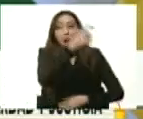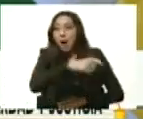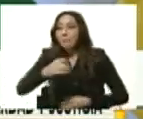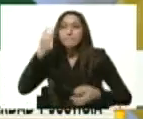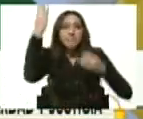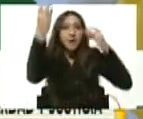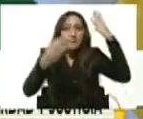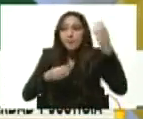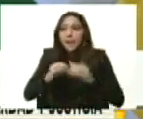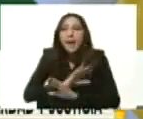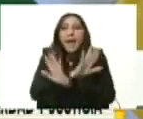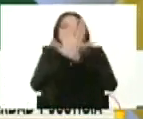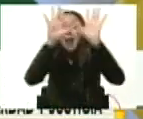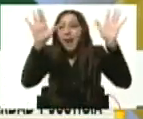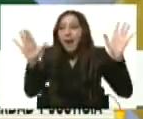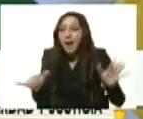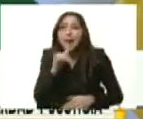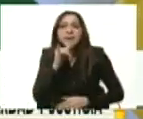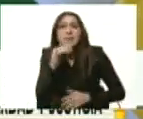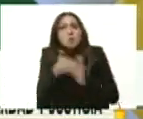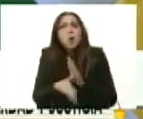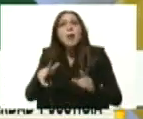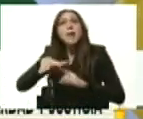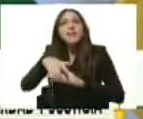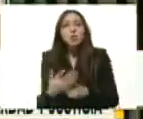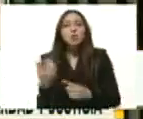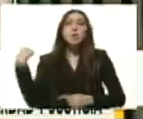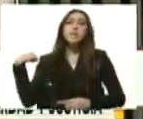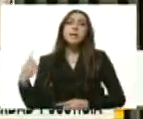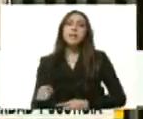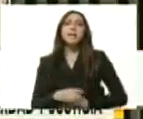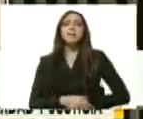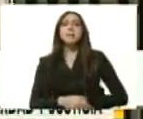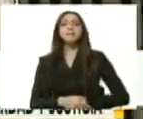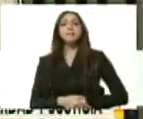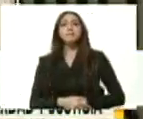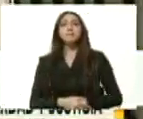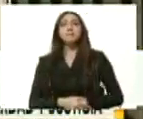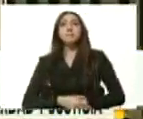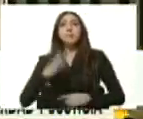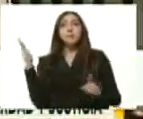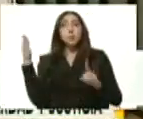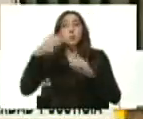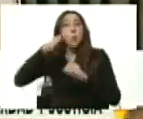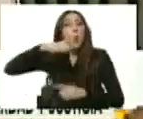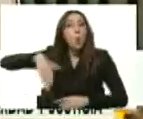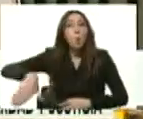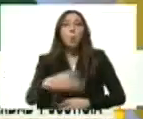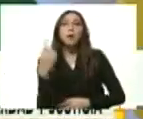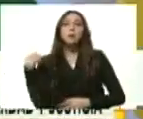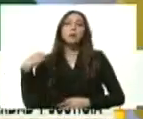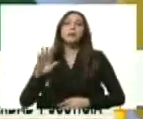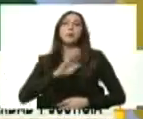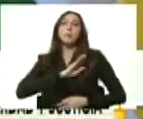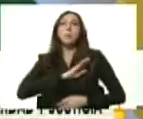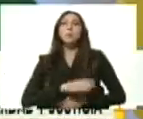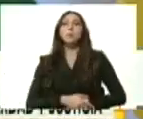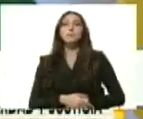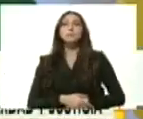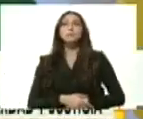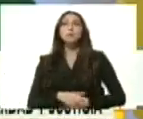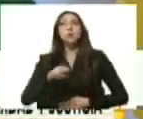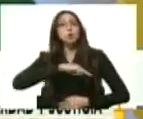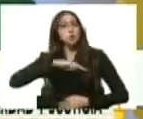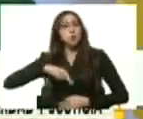esclarecimiento definitivo de los hechos, será alcanzada plenamente por el pueblo boliviano. Este es nuestro